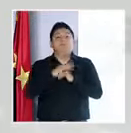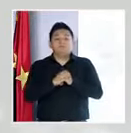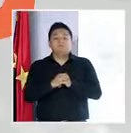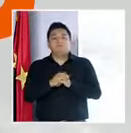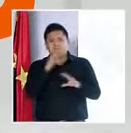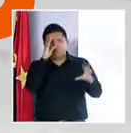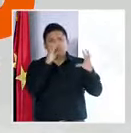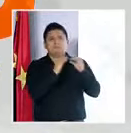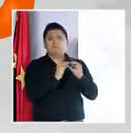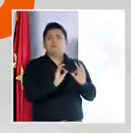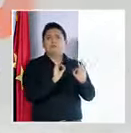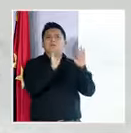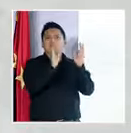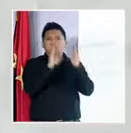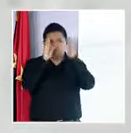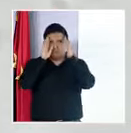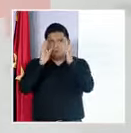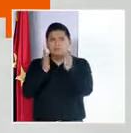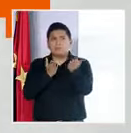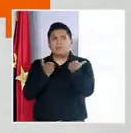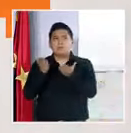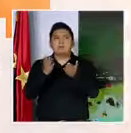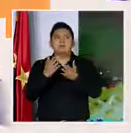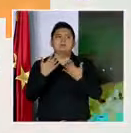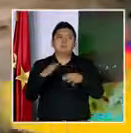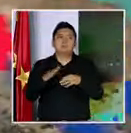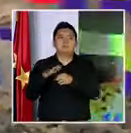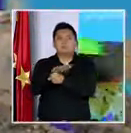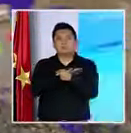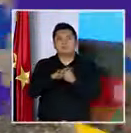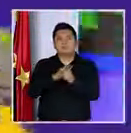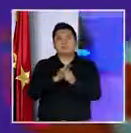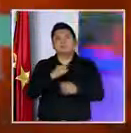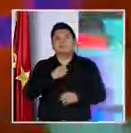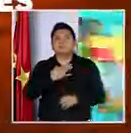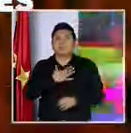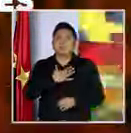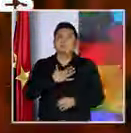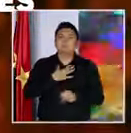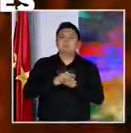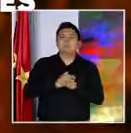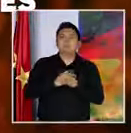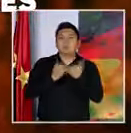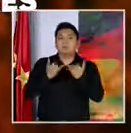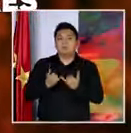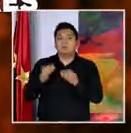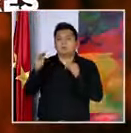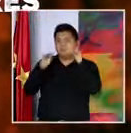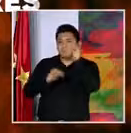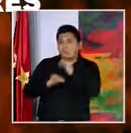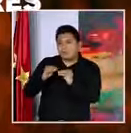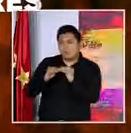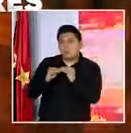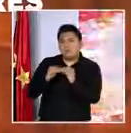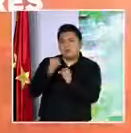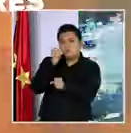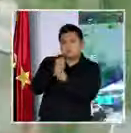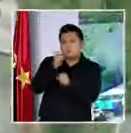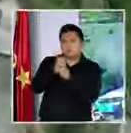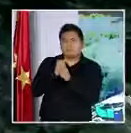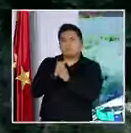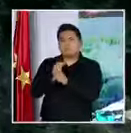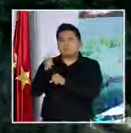para garantizar atención oportuna ante las afectaciones presentadas en el departamento. La construcción de obras de canalización para